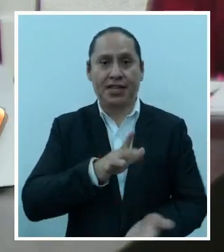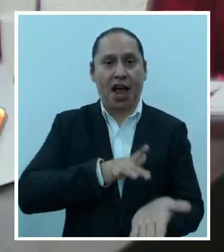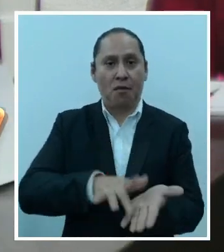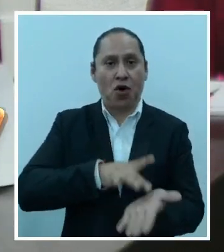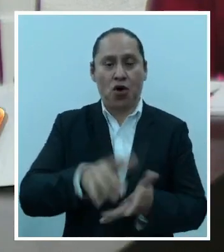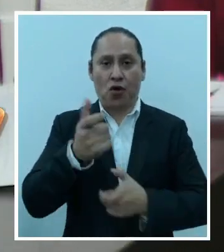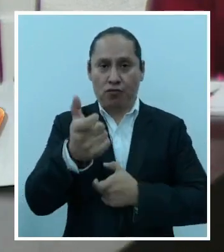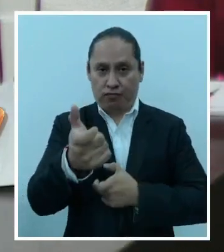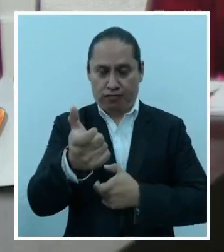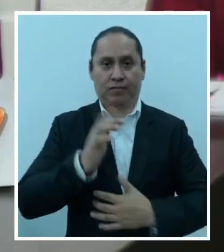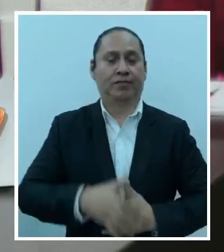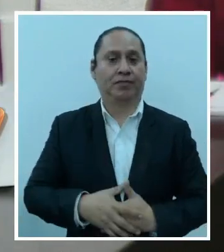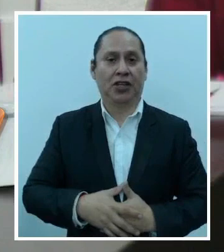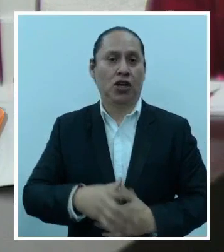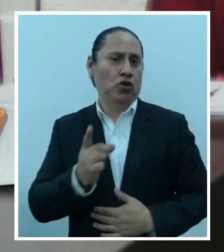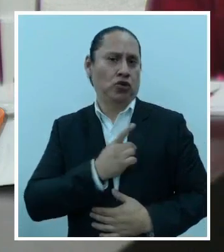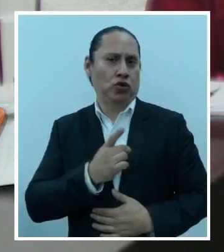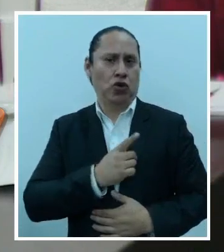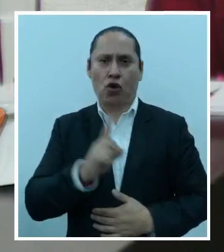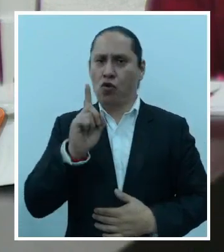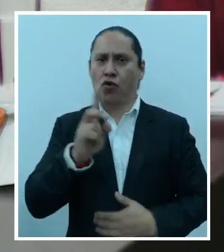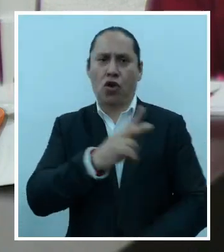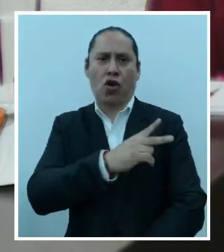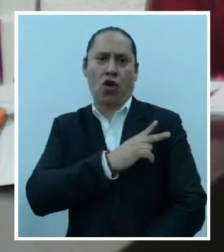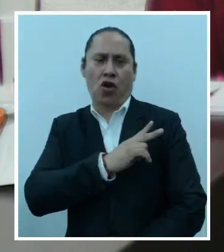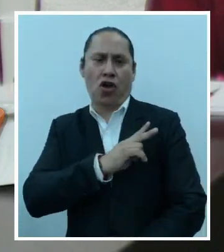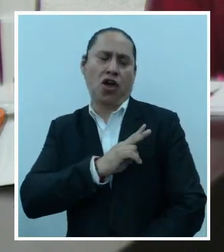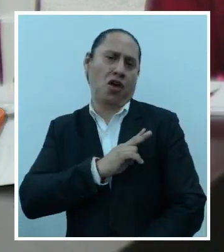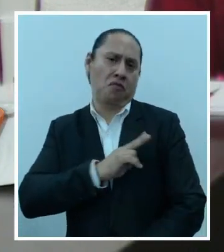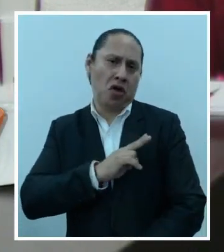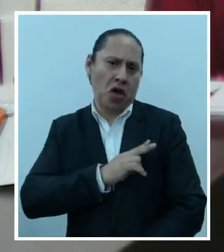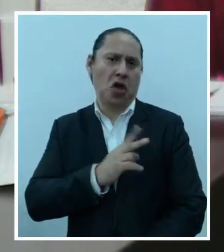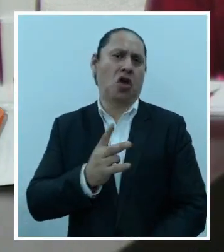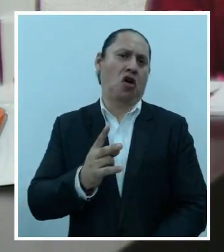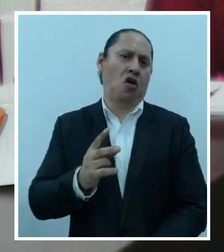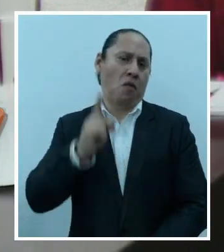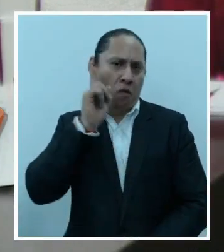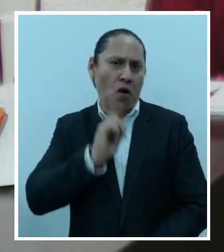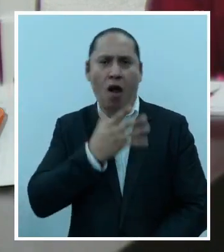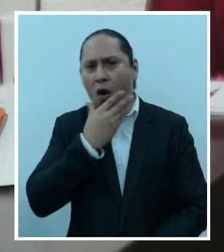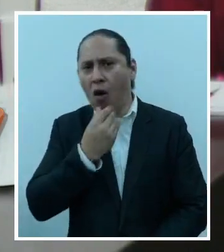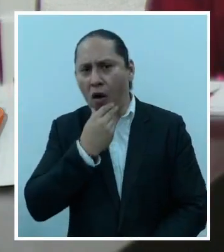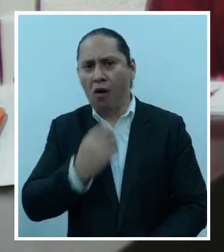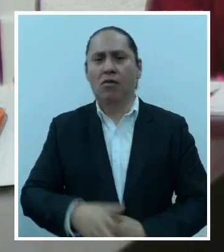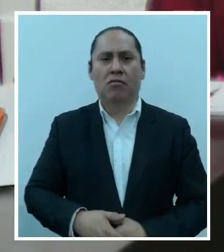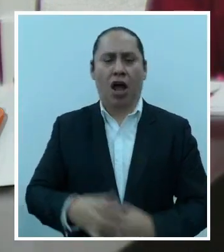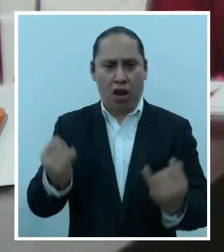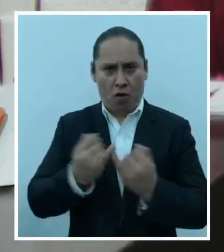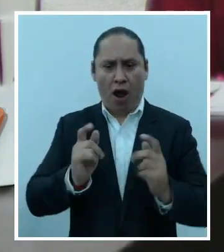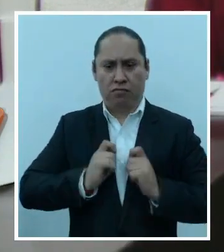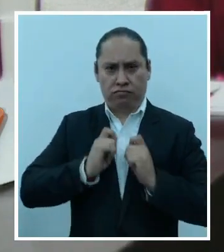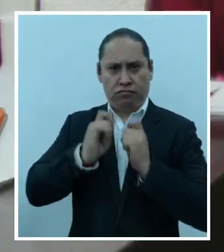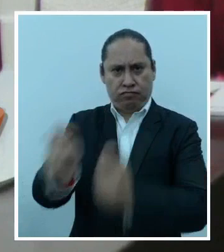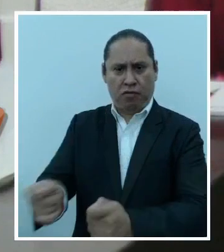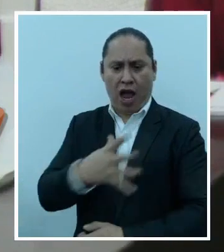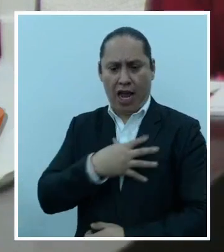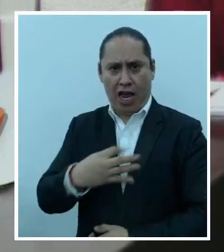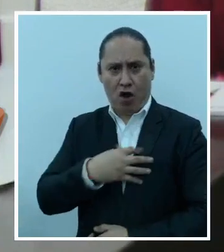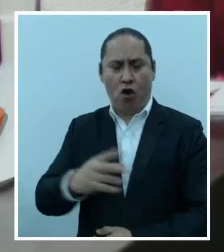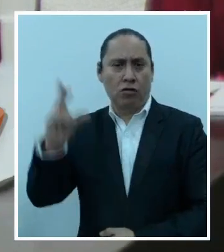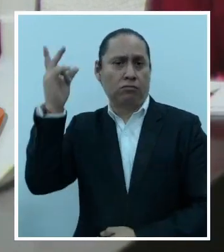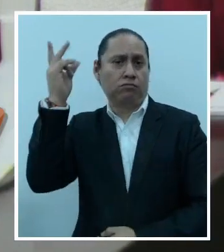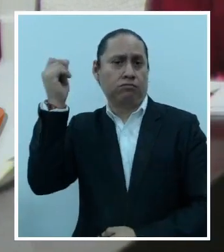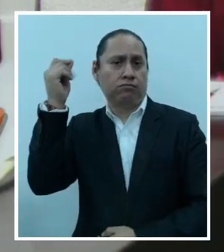económico no solo es para las viudas sino también comprende el otorgamiento de becas para los hijos de estos